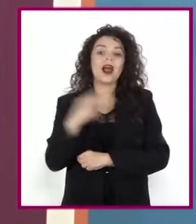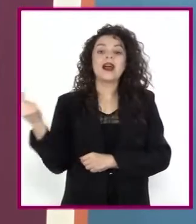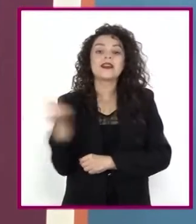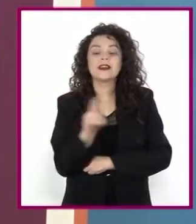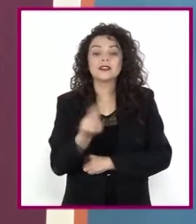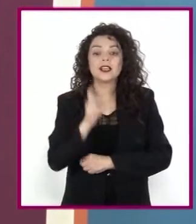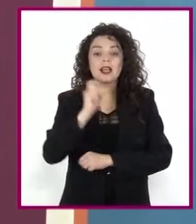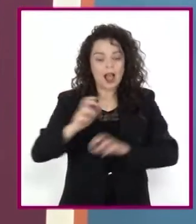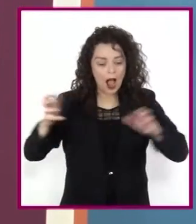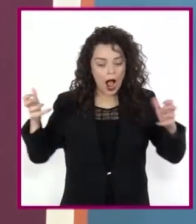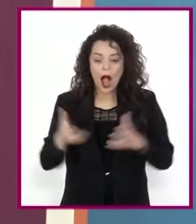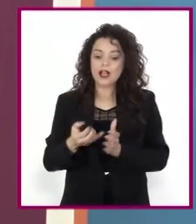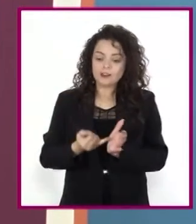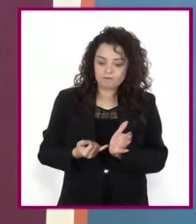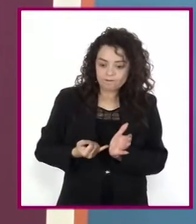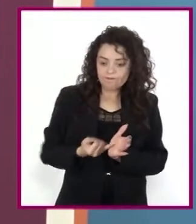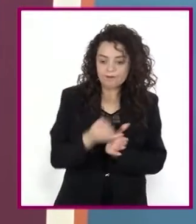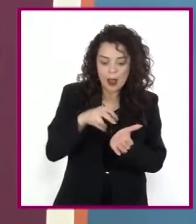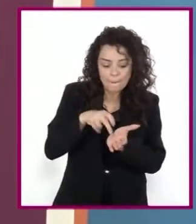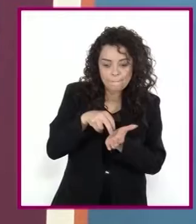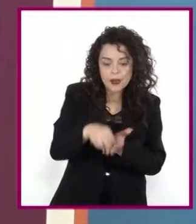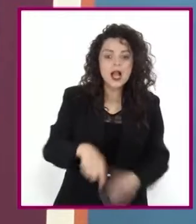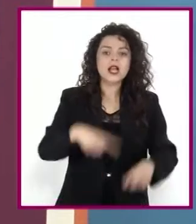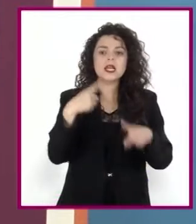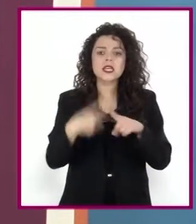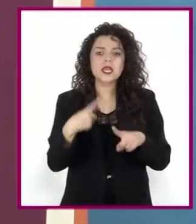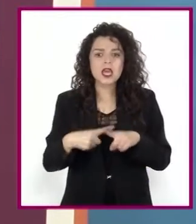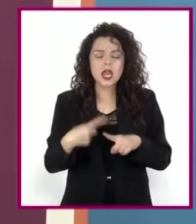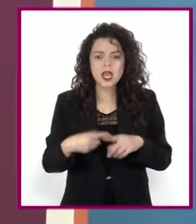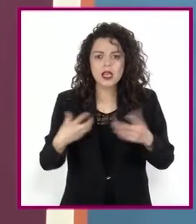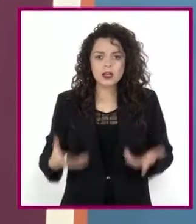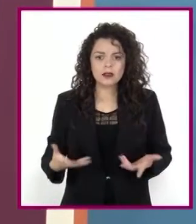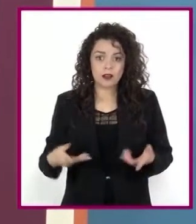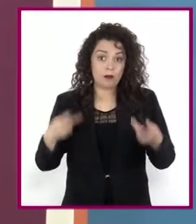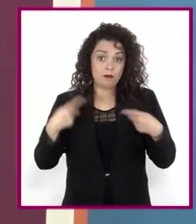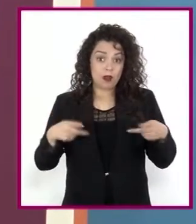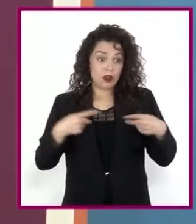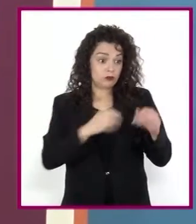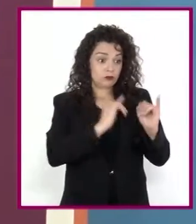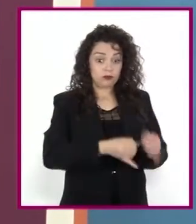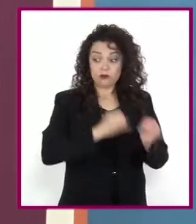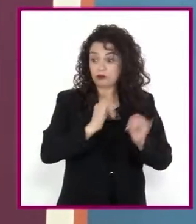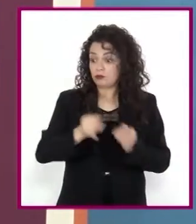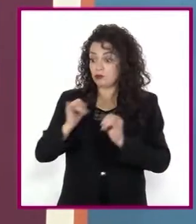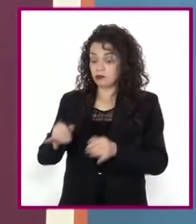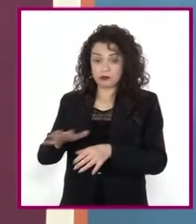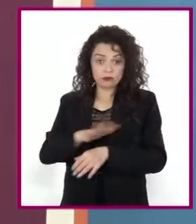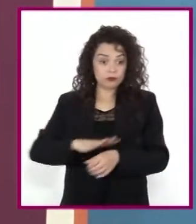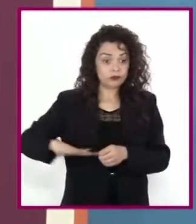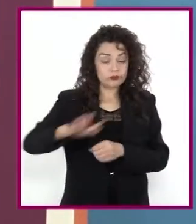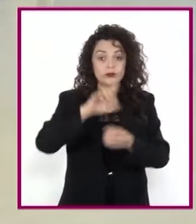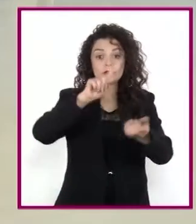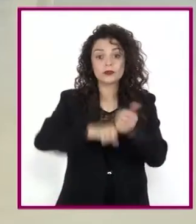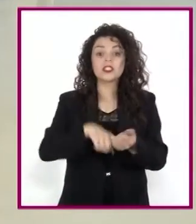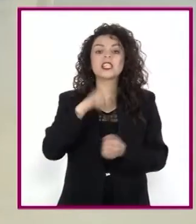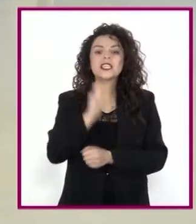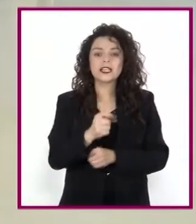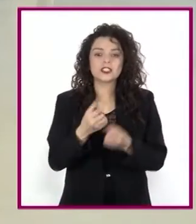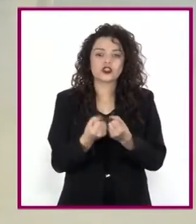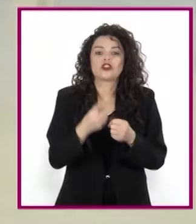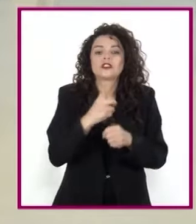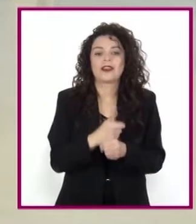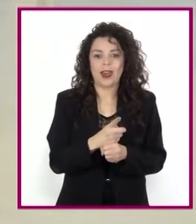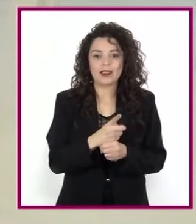que la ejecuten. ¿Quiénes? Por supuesto que los individuos que conforman una sociedad.